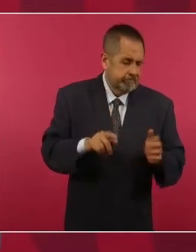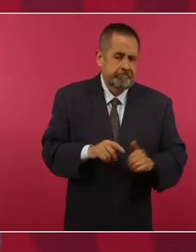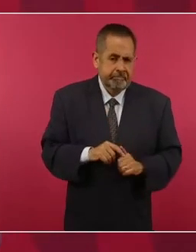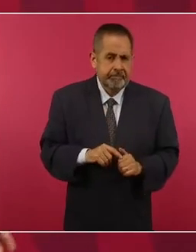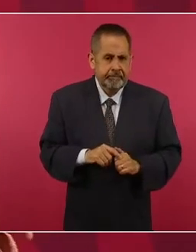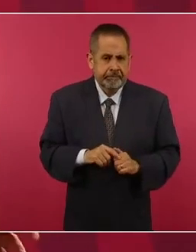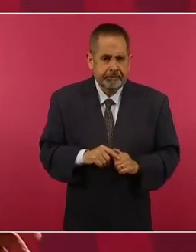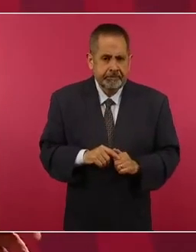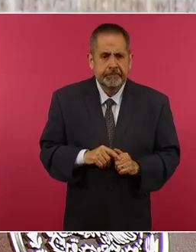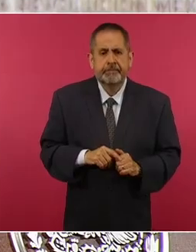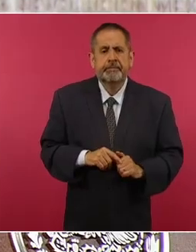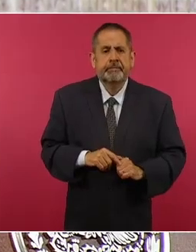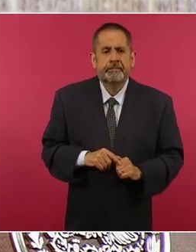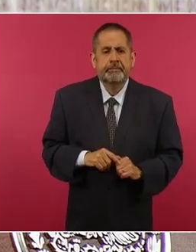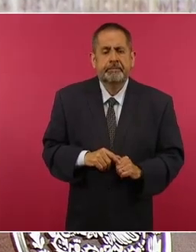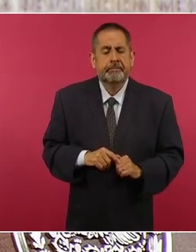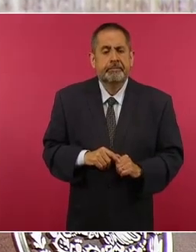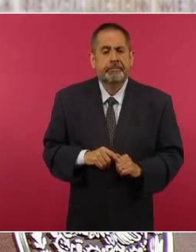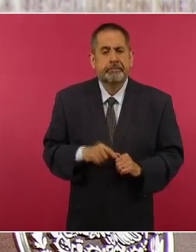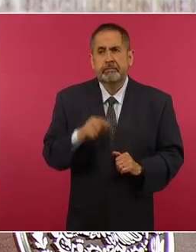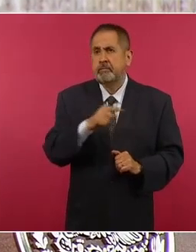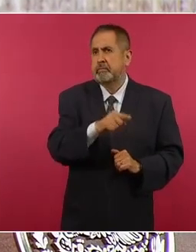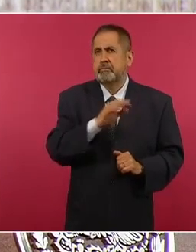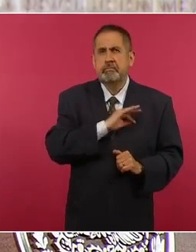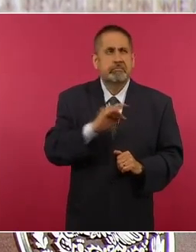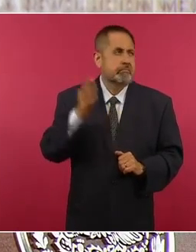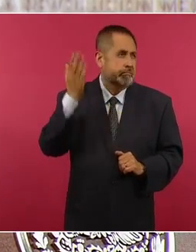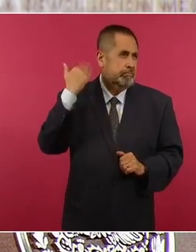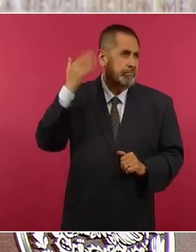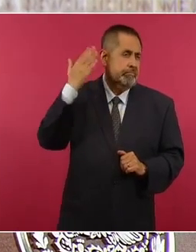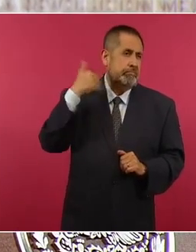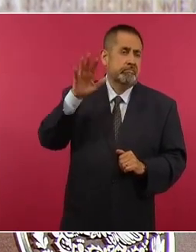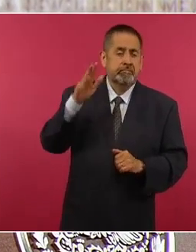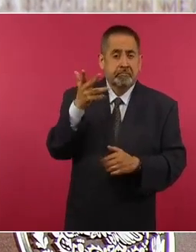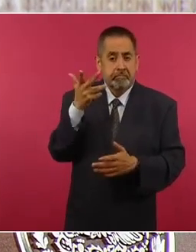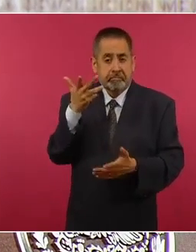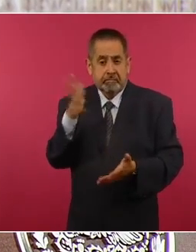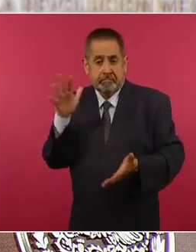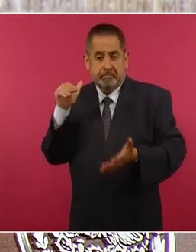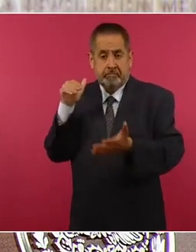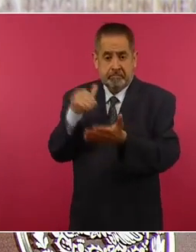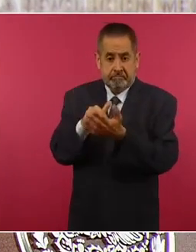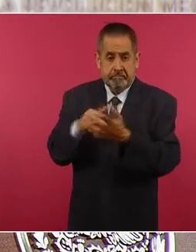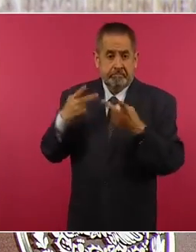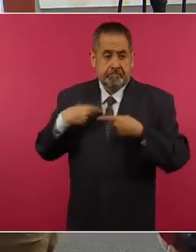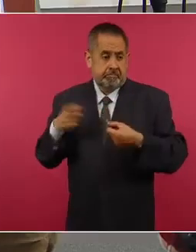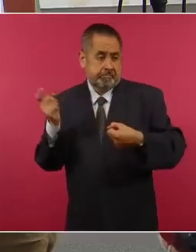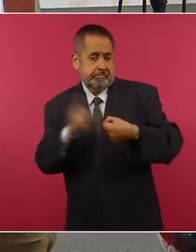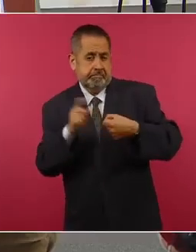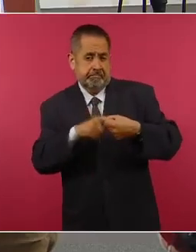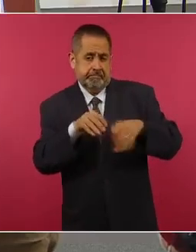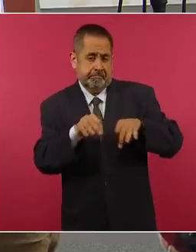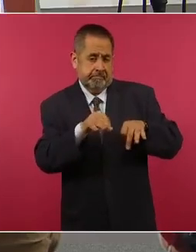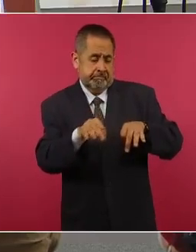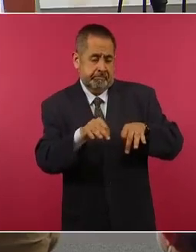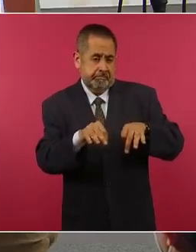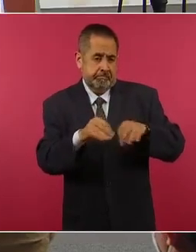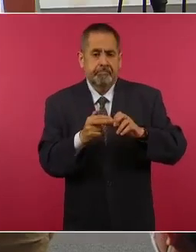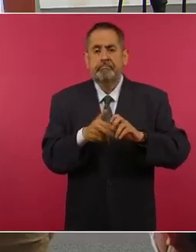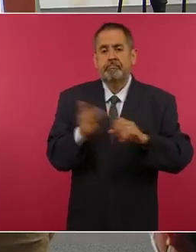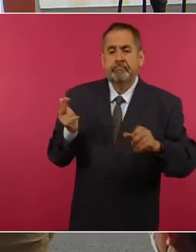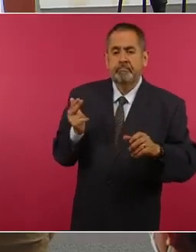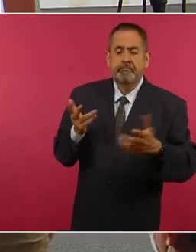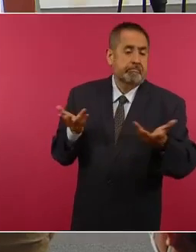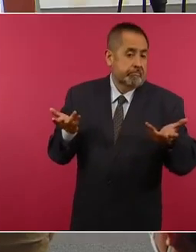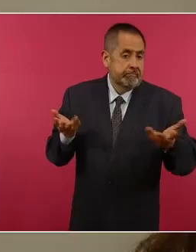que pues llegó a tener 10,000 trabajadores. Así es, también, sí, así es.